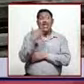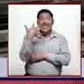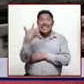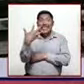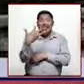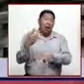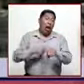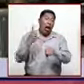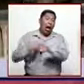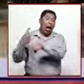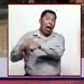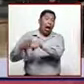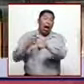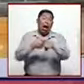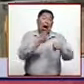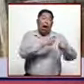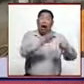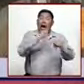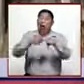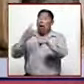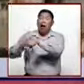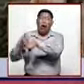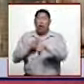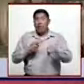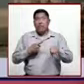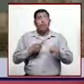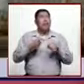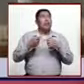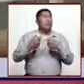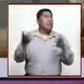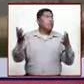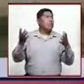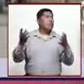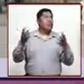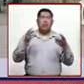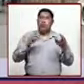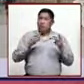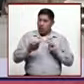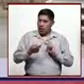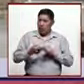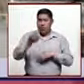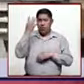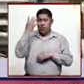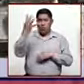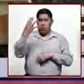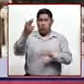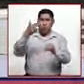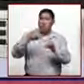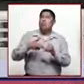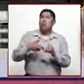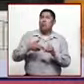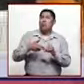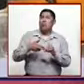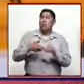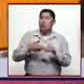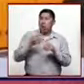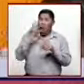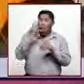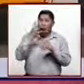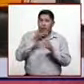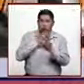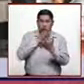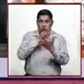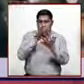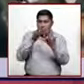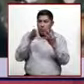la repetitividad, estaríamos abasteciendo a 4 estaciones de servicio con ese volumen que ellos